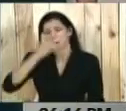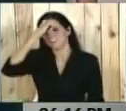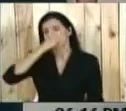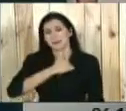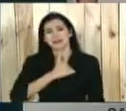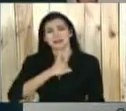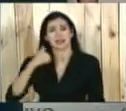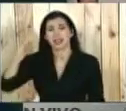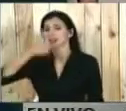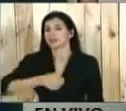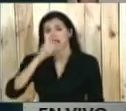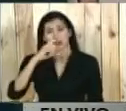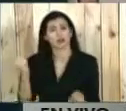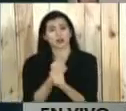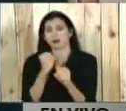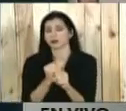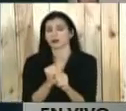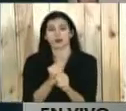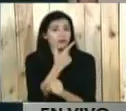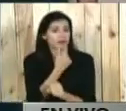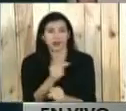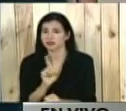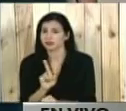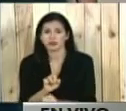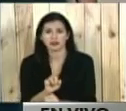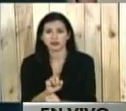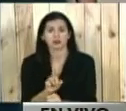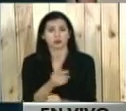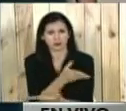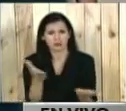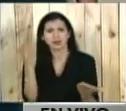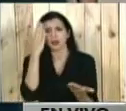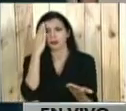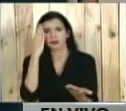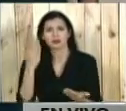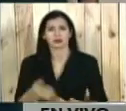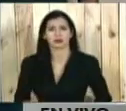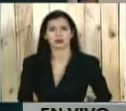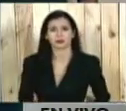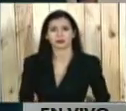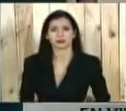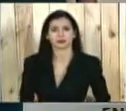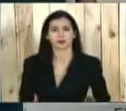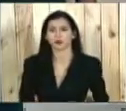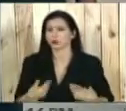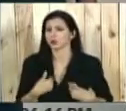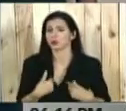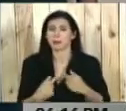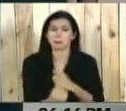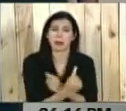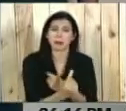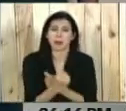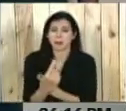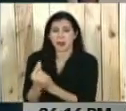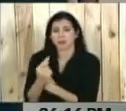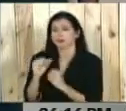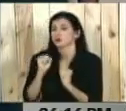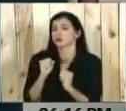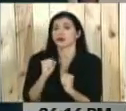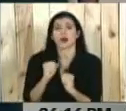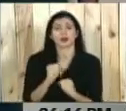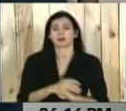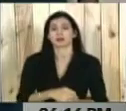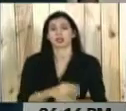años. No ha sido fácil, saben ustedes. He sido víctima de todos los ataques habidos y por